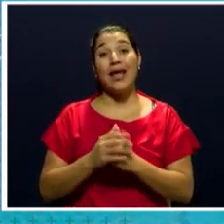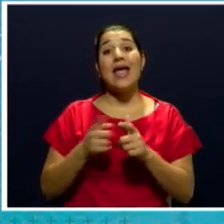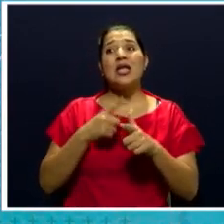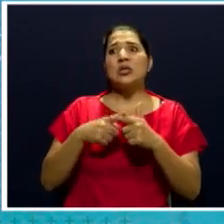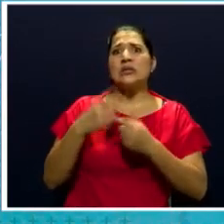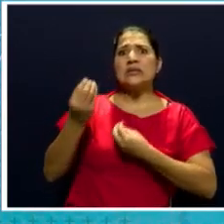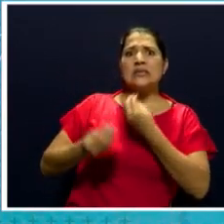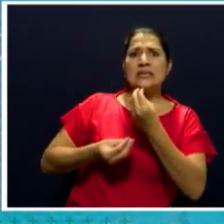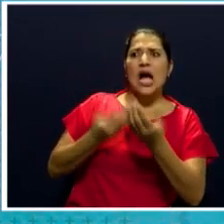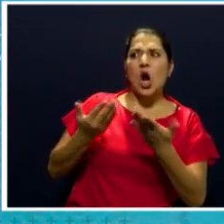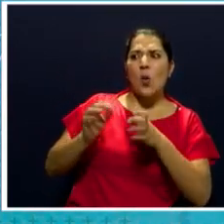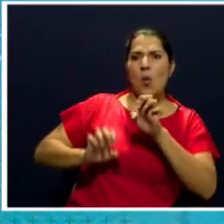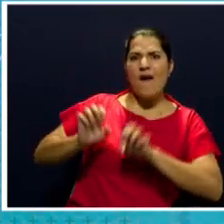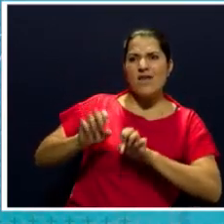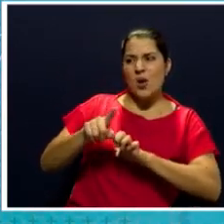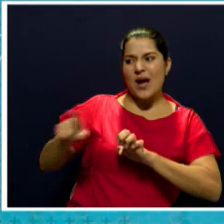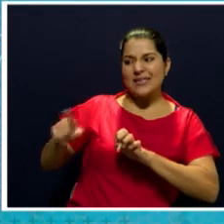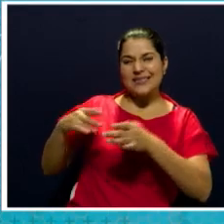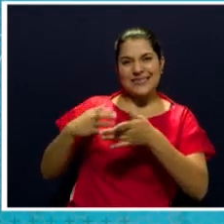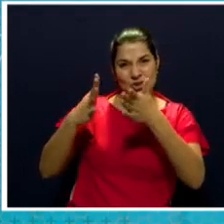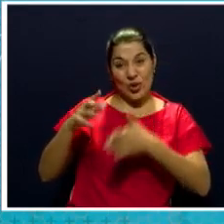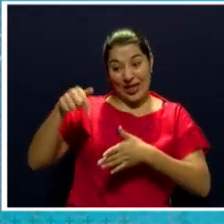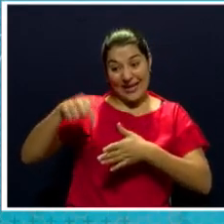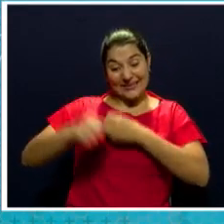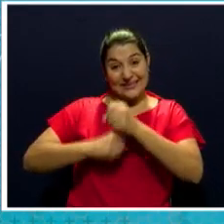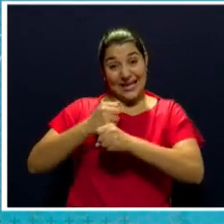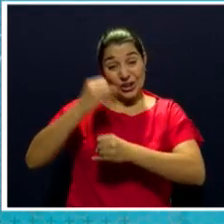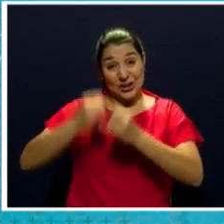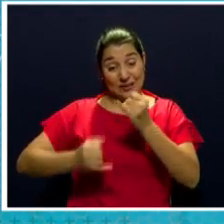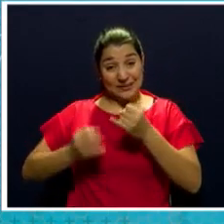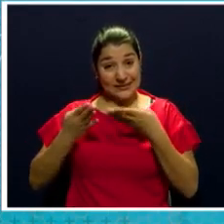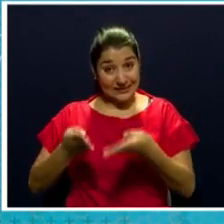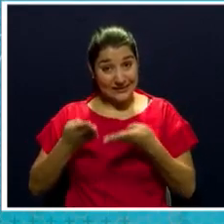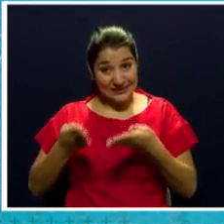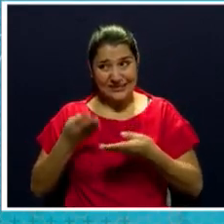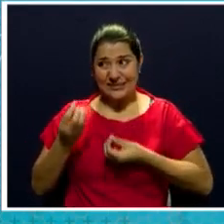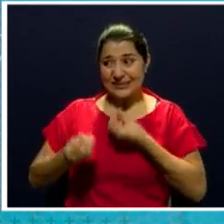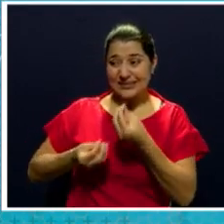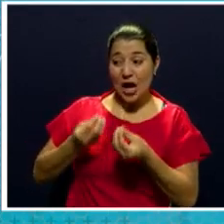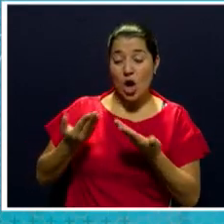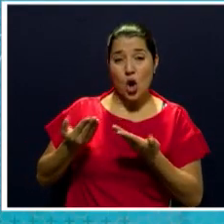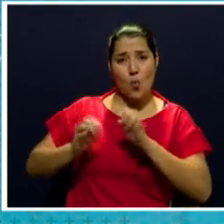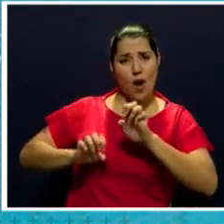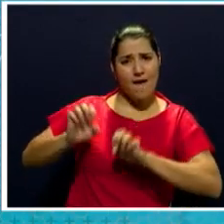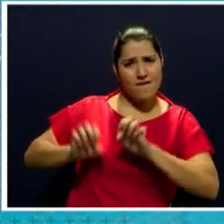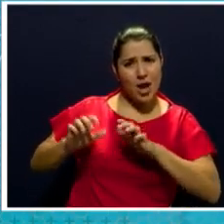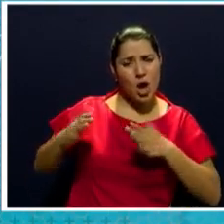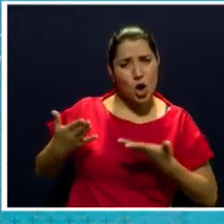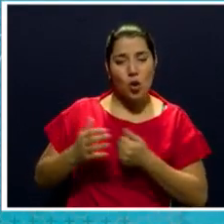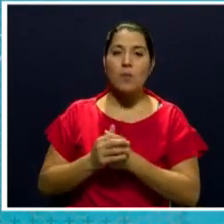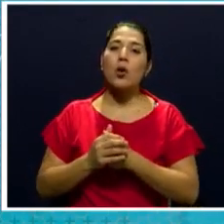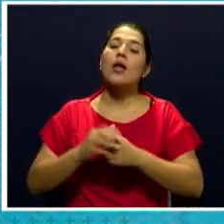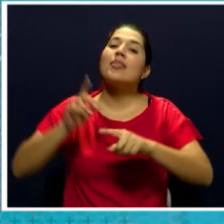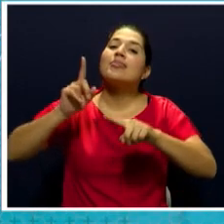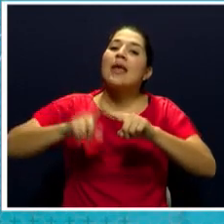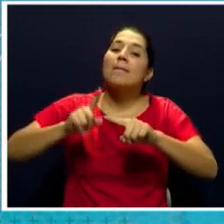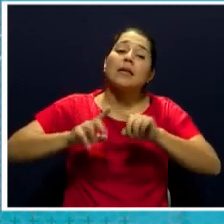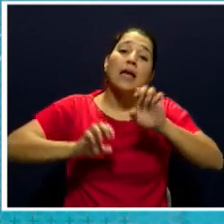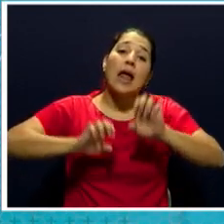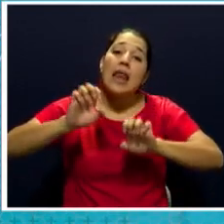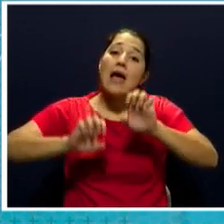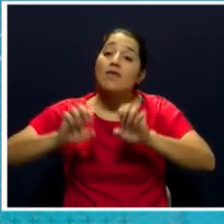poblaciones que se egresan de la educación diversificada y de la educación técnica se basará en los rubros de evaluación dispuestos